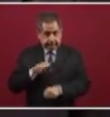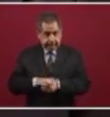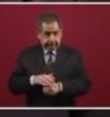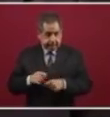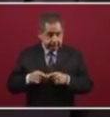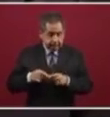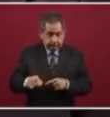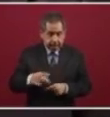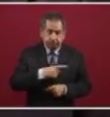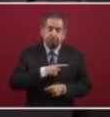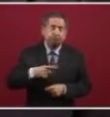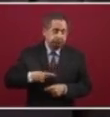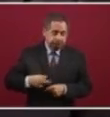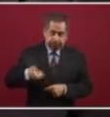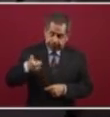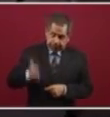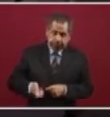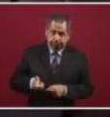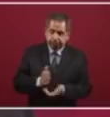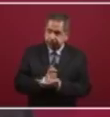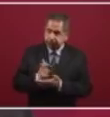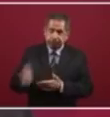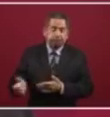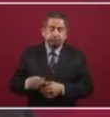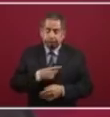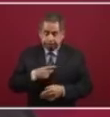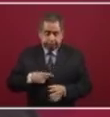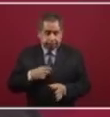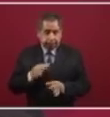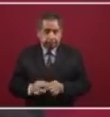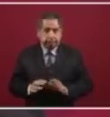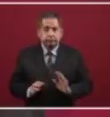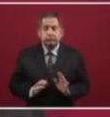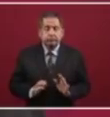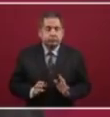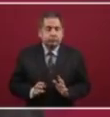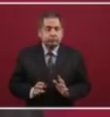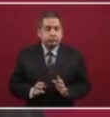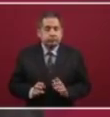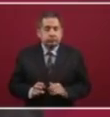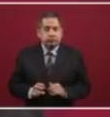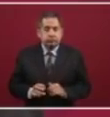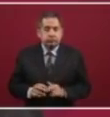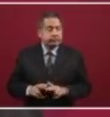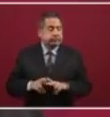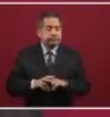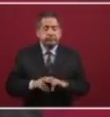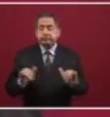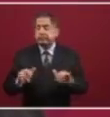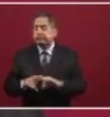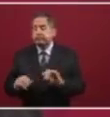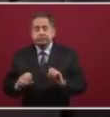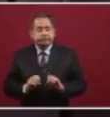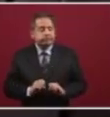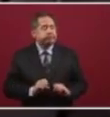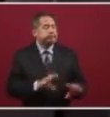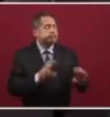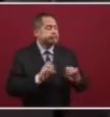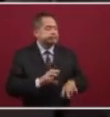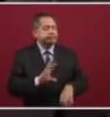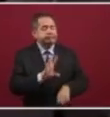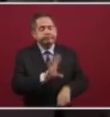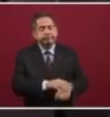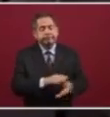gobierno, se va a hacer efectivo. Es decir, a nadie se le va